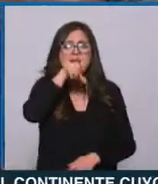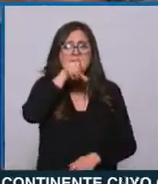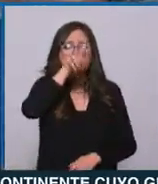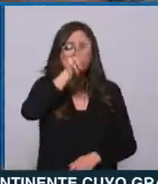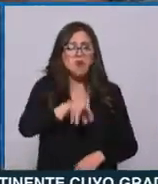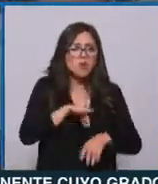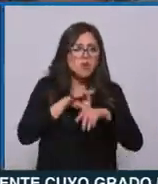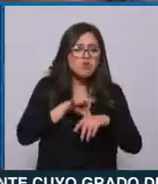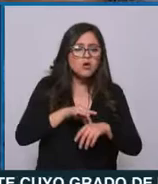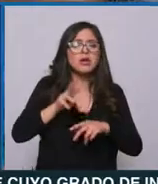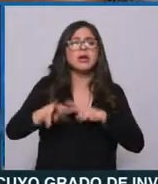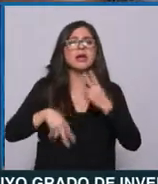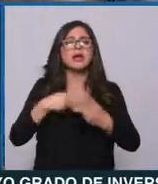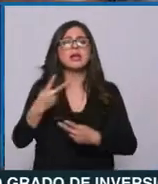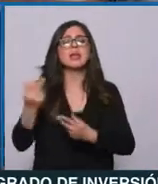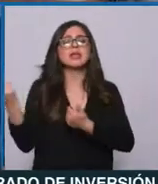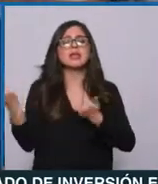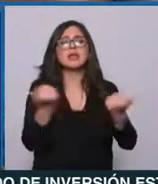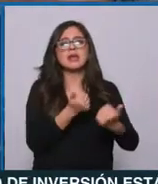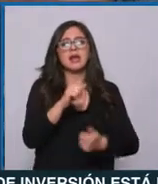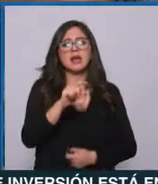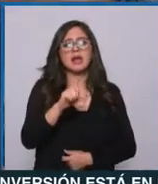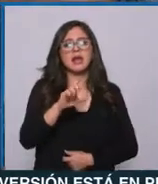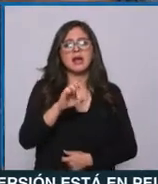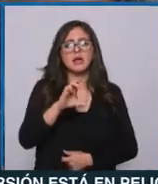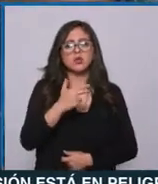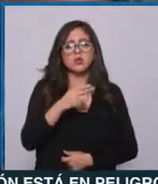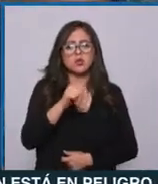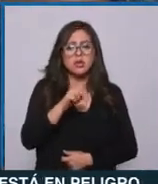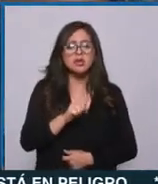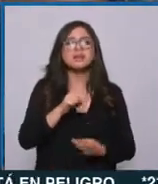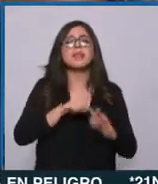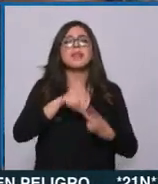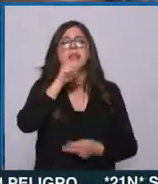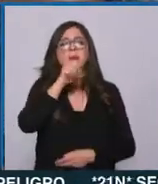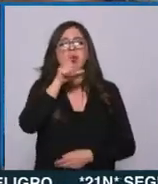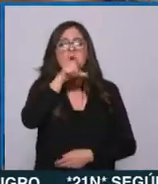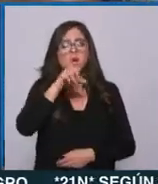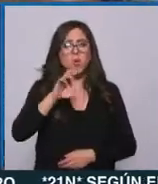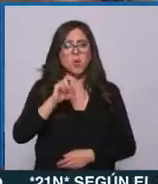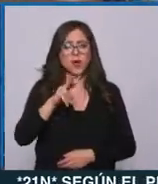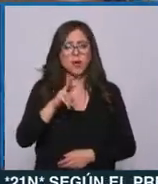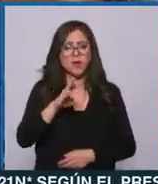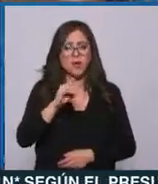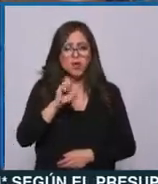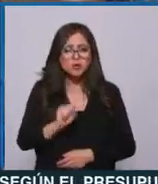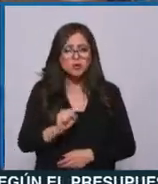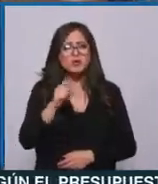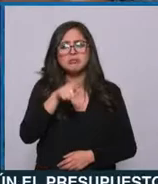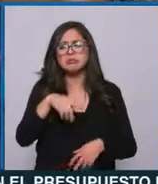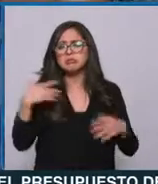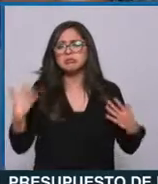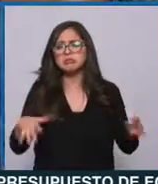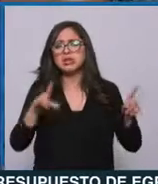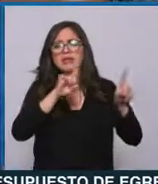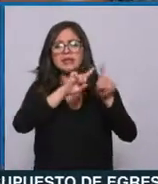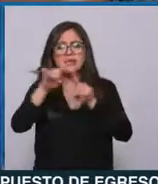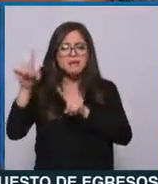van a llevar lechuzas, van a llevar cuervos también. Entonces van a ver va a haber